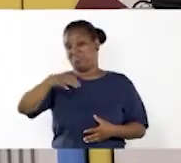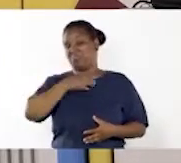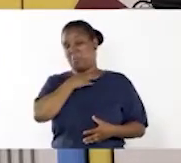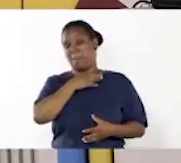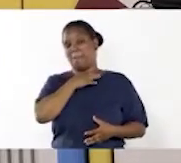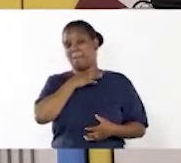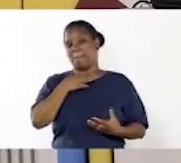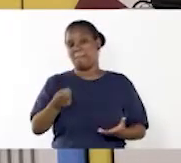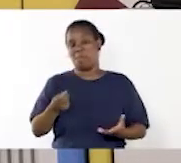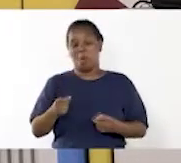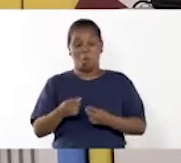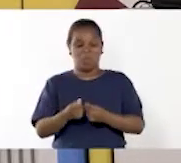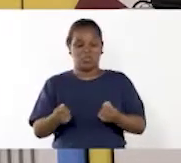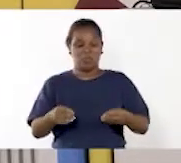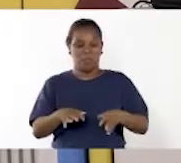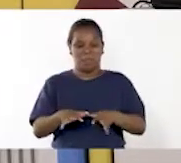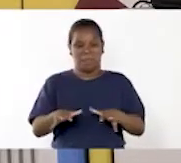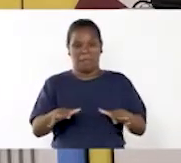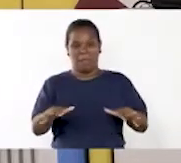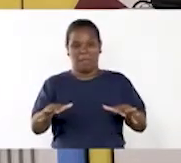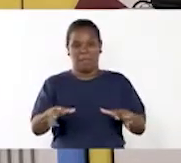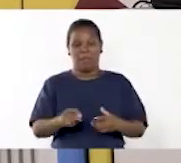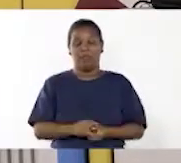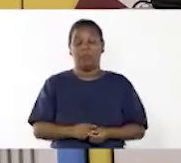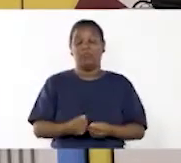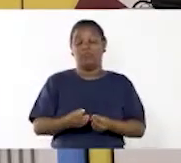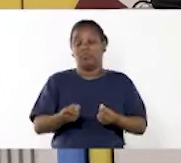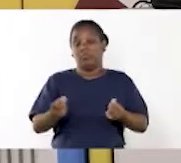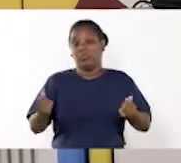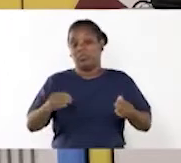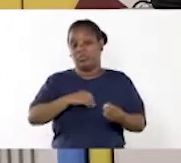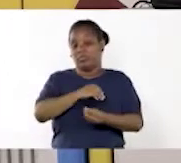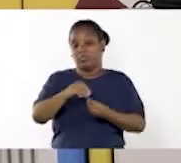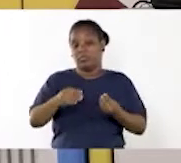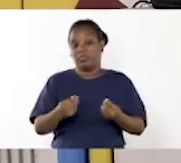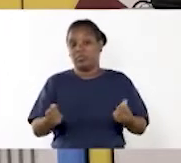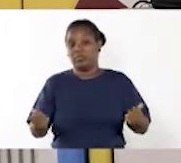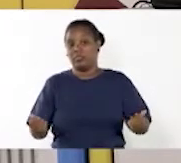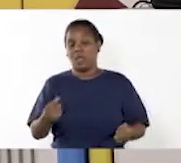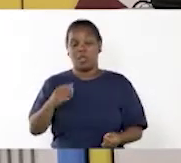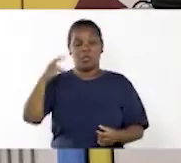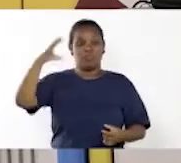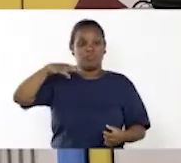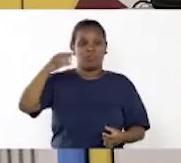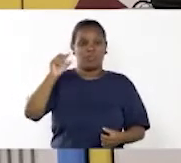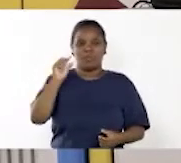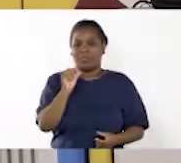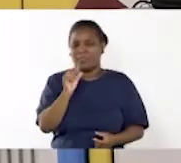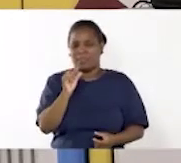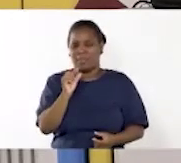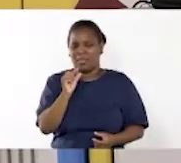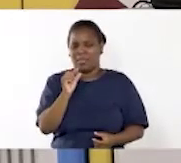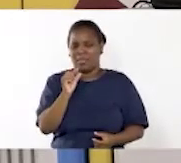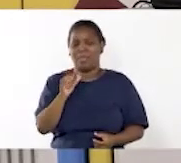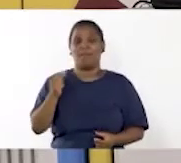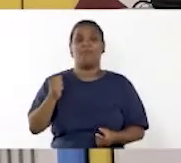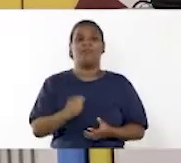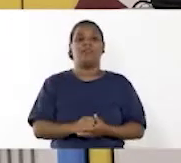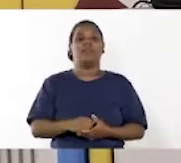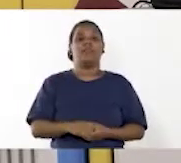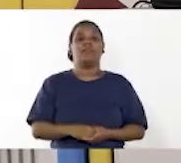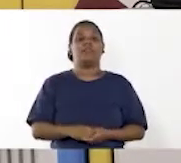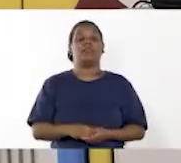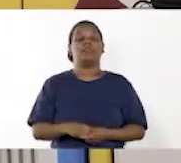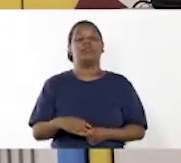escasas. Semidesierto, hay precipitaciones un tanto escasas, pero no como en estos lugares del